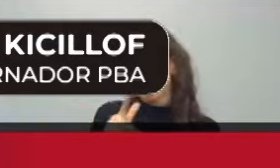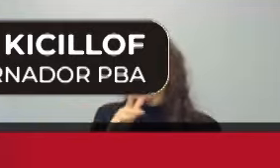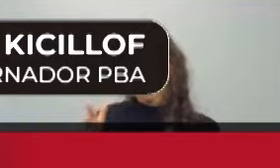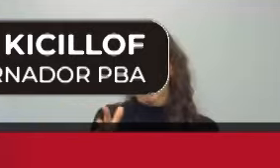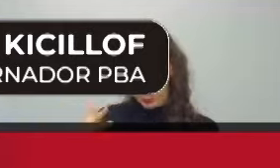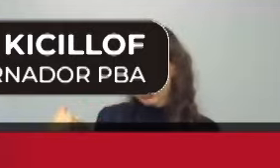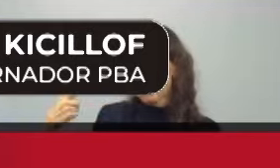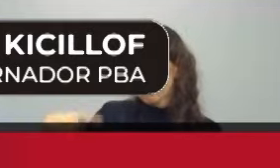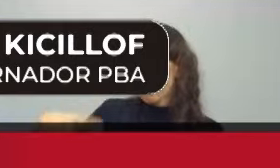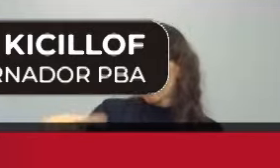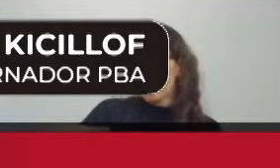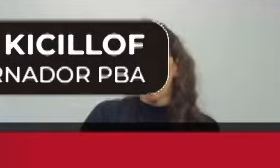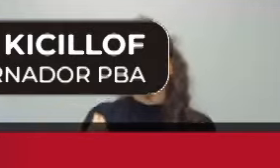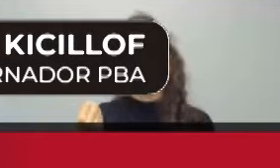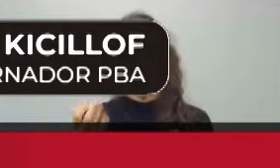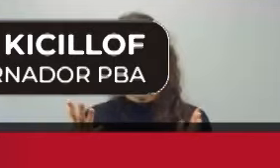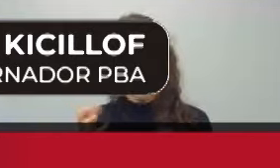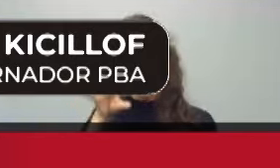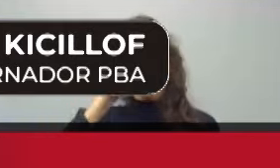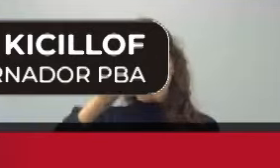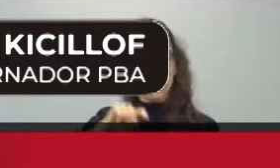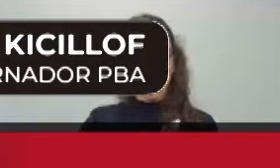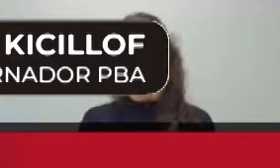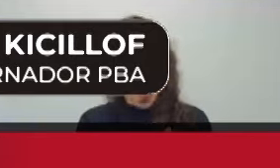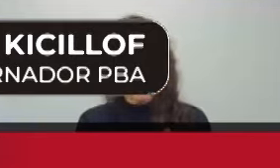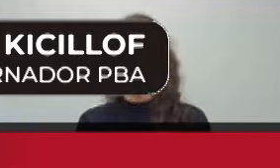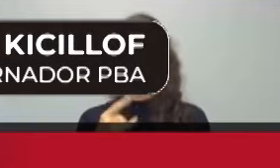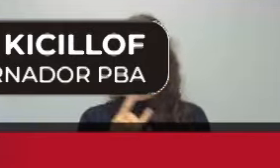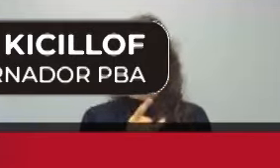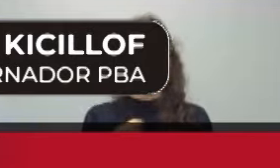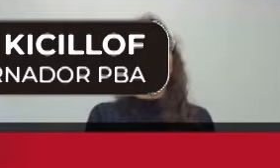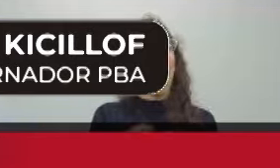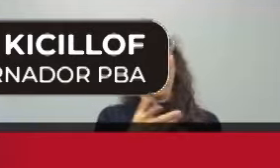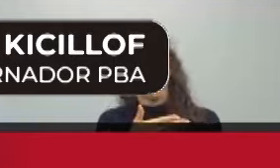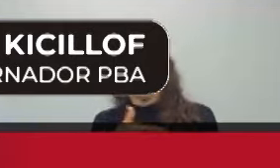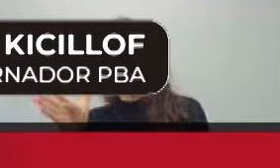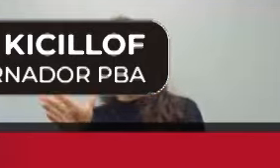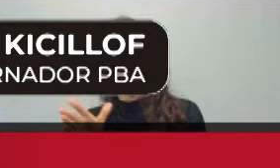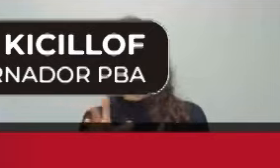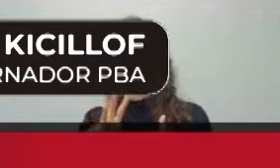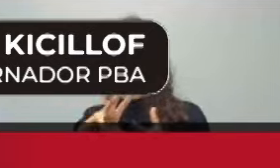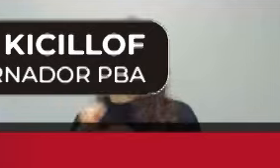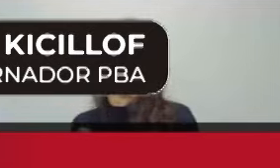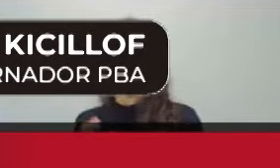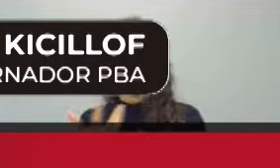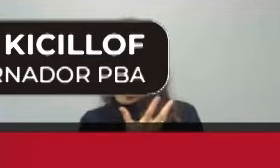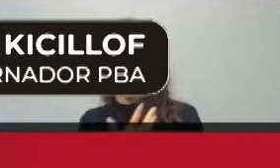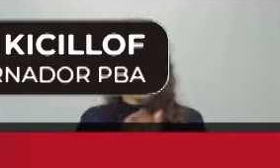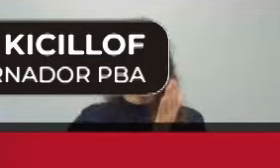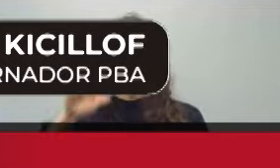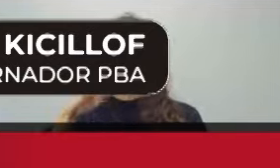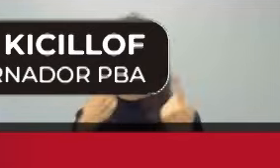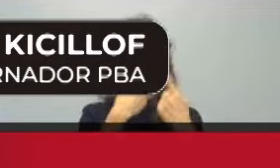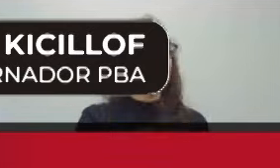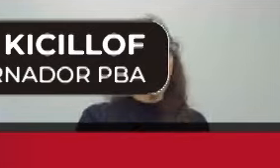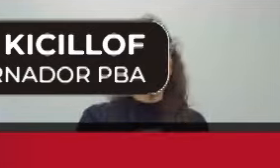la provincia de Buenos Aires se encuentra discriminada y perjudicada en los recursos que